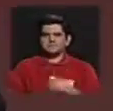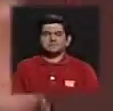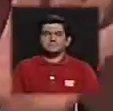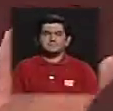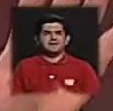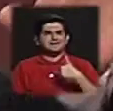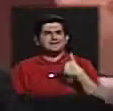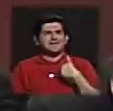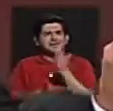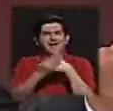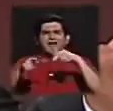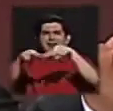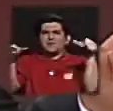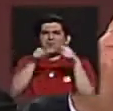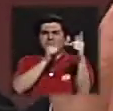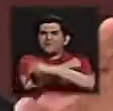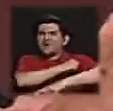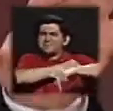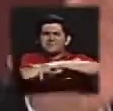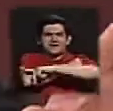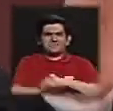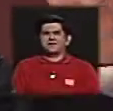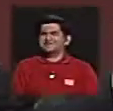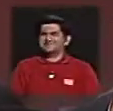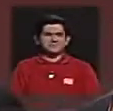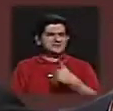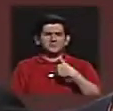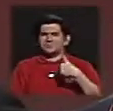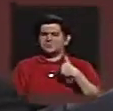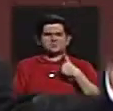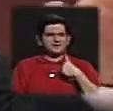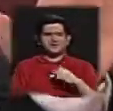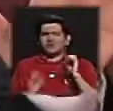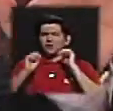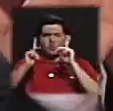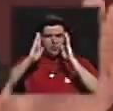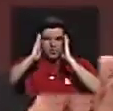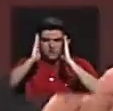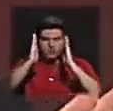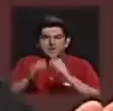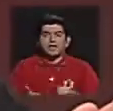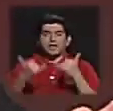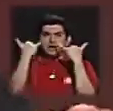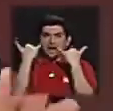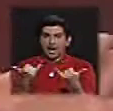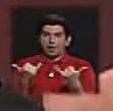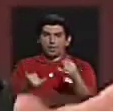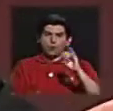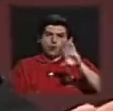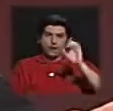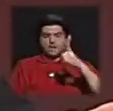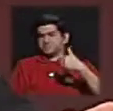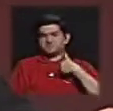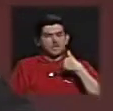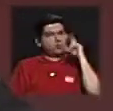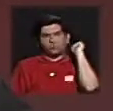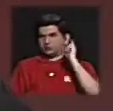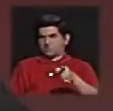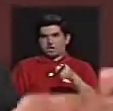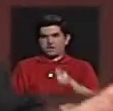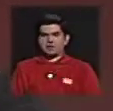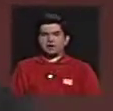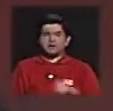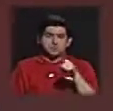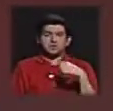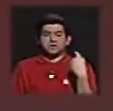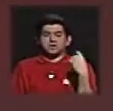había algunas zonas del país que no iban a ser cubiertas, ni ahora por el ICE, porque no iba a tener la obligación por ser un